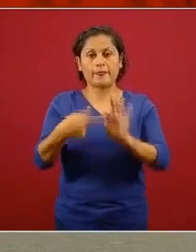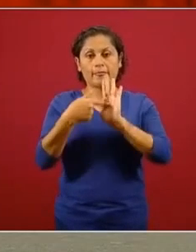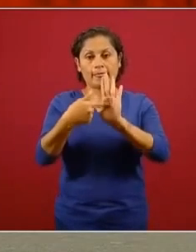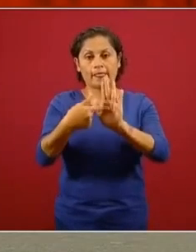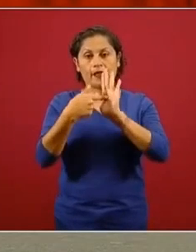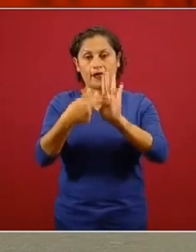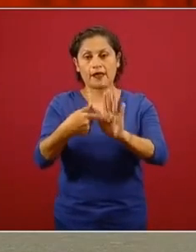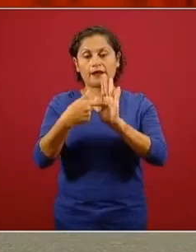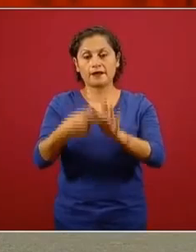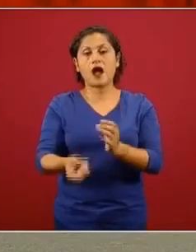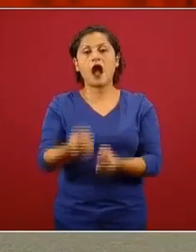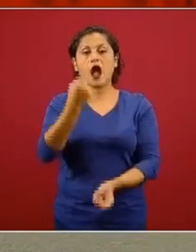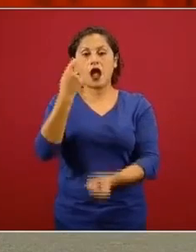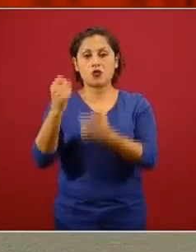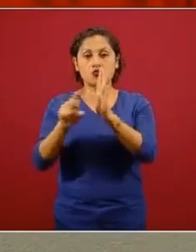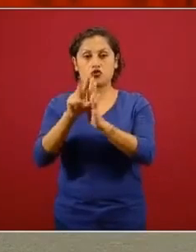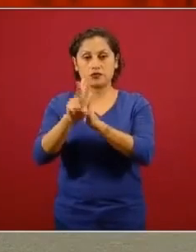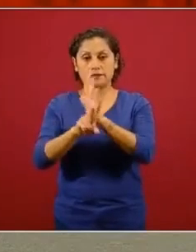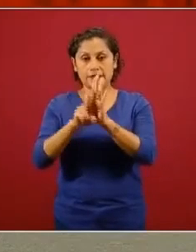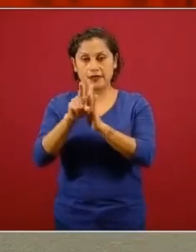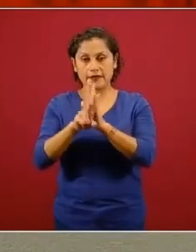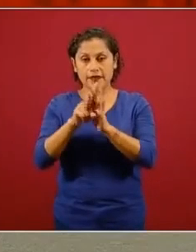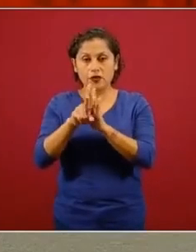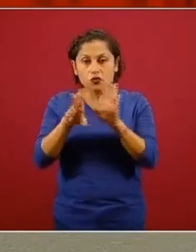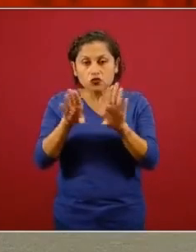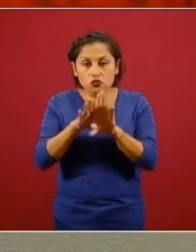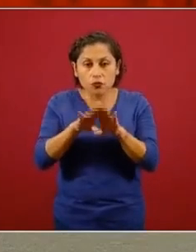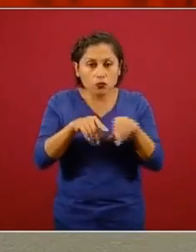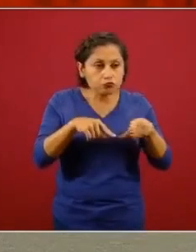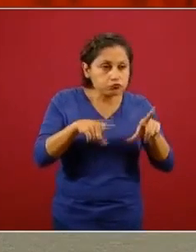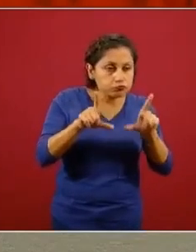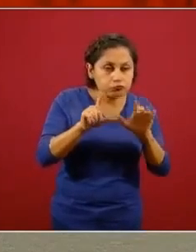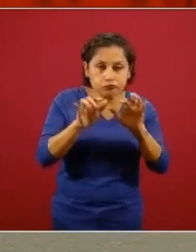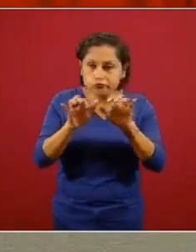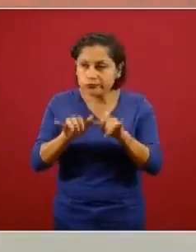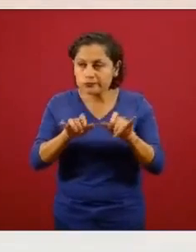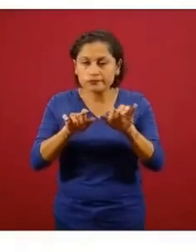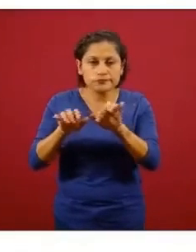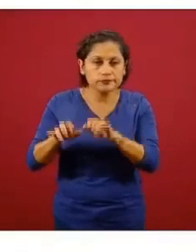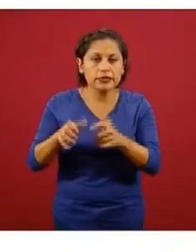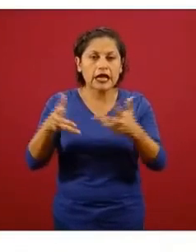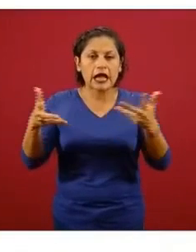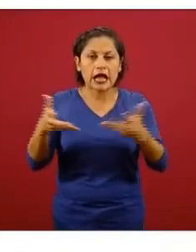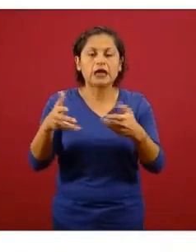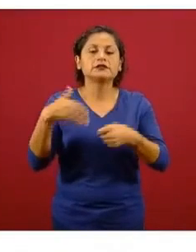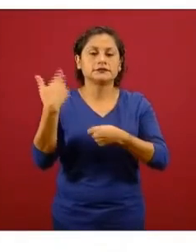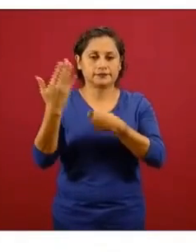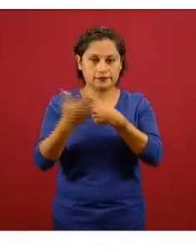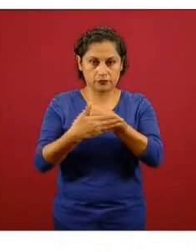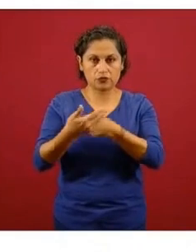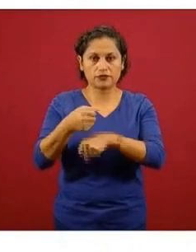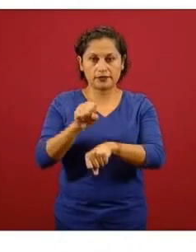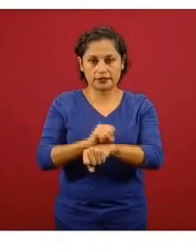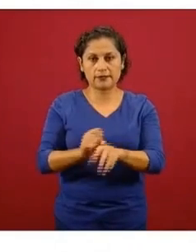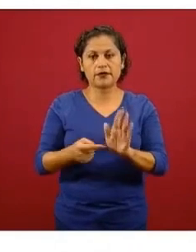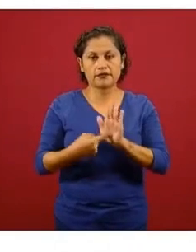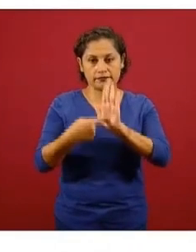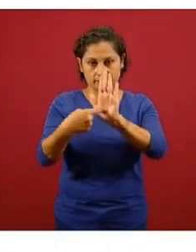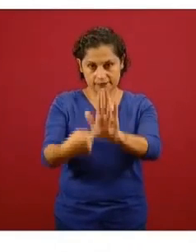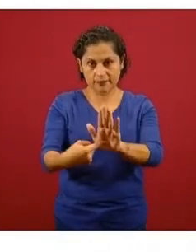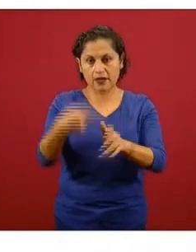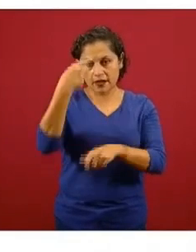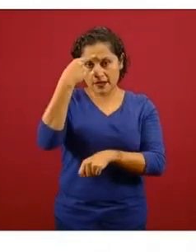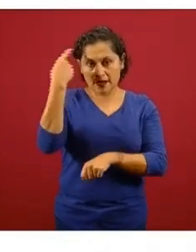se están preparando tutoriales que se irán presentando en la siguiente semana, tutoriales en video sobre el